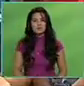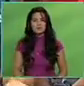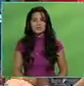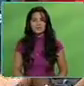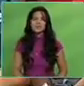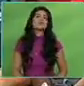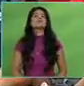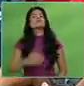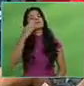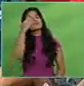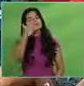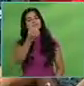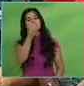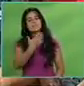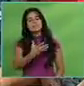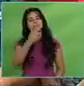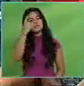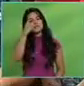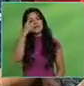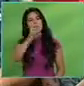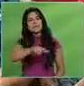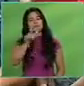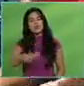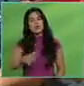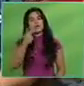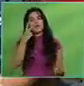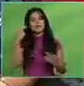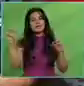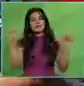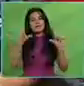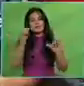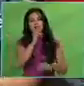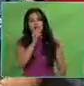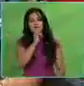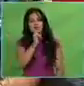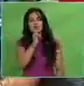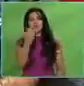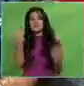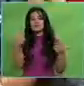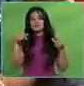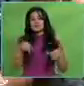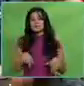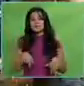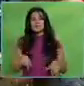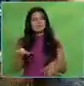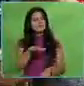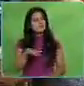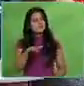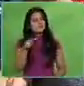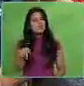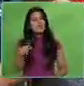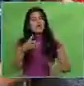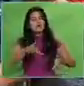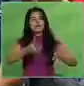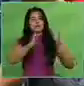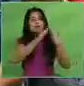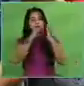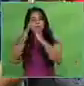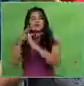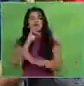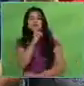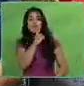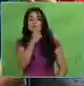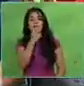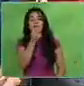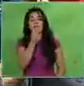Sí, buenos días, señores usuarios y usuarias del Sistema Bolivariano de Comunicación e Información. Nos encontramos en estos momentos en el desarrollo habitacional Bellavista, ubicado en el